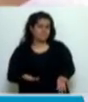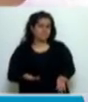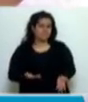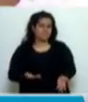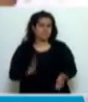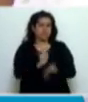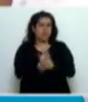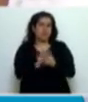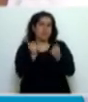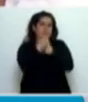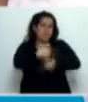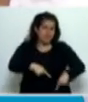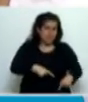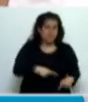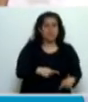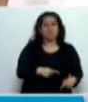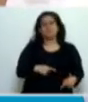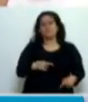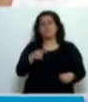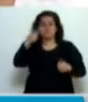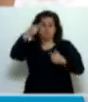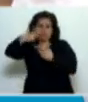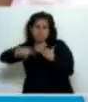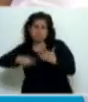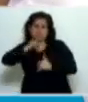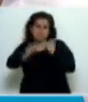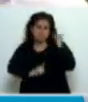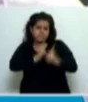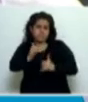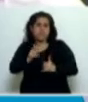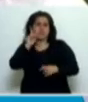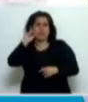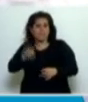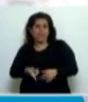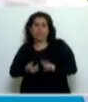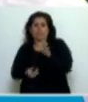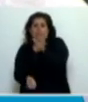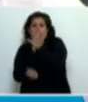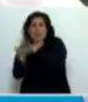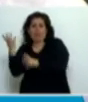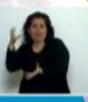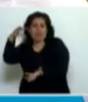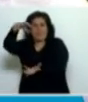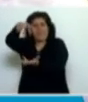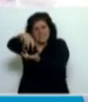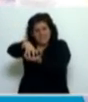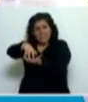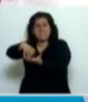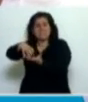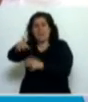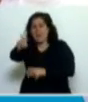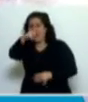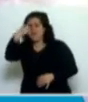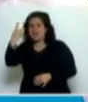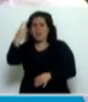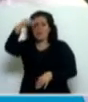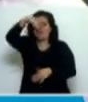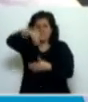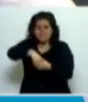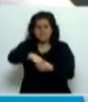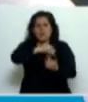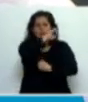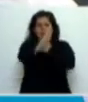a los bienes y a todo esto y en función de lo que se crea, que es una Agencia Nacional de Participación de